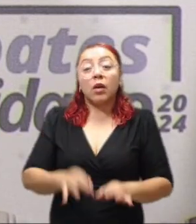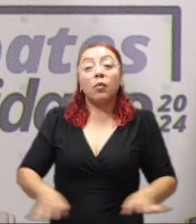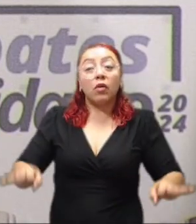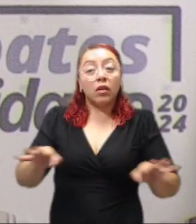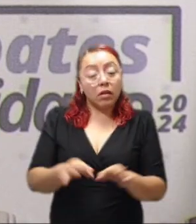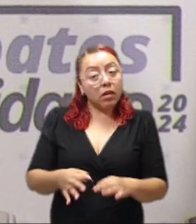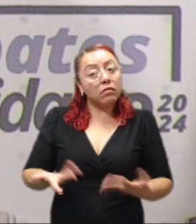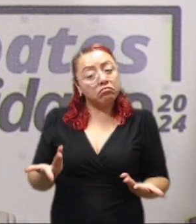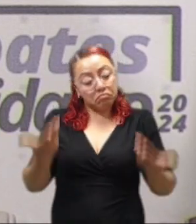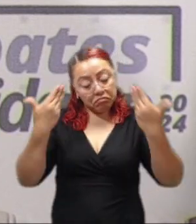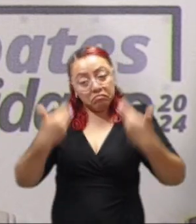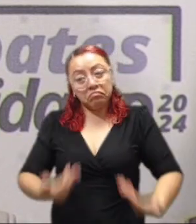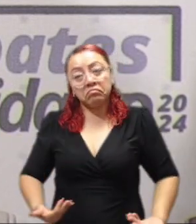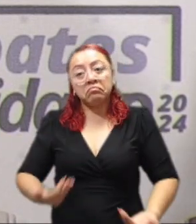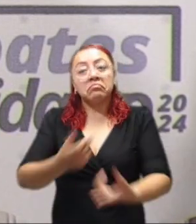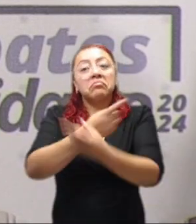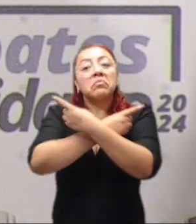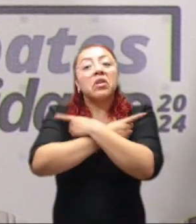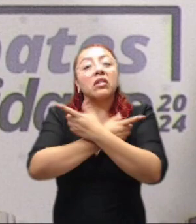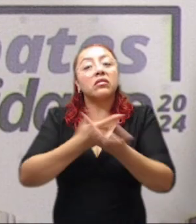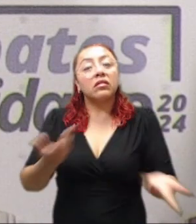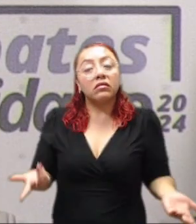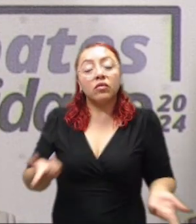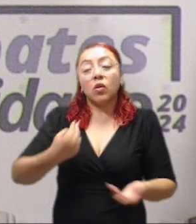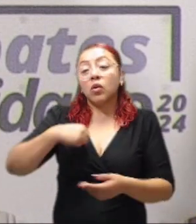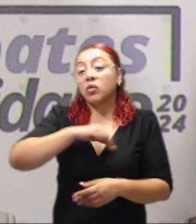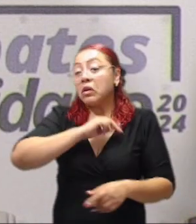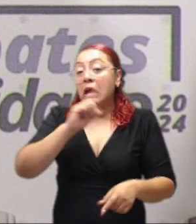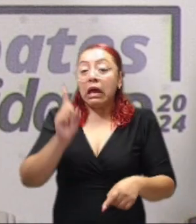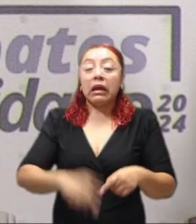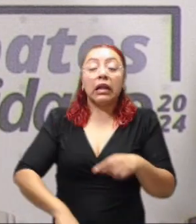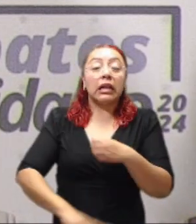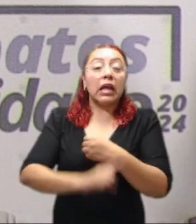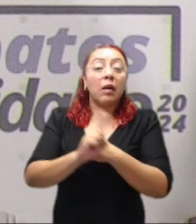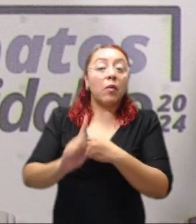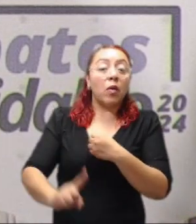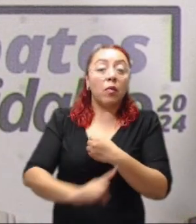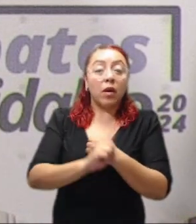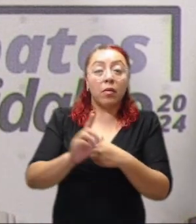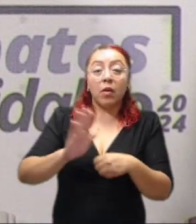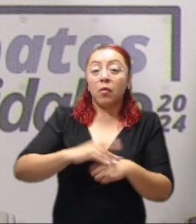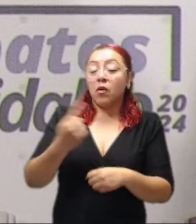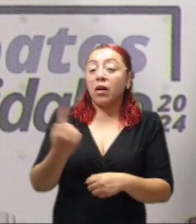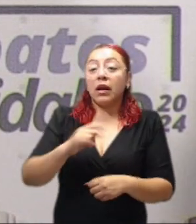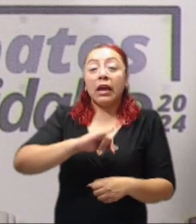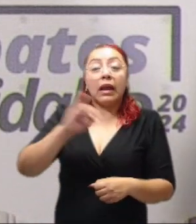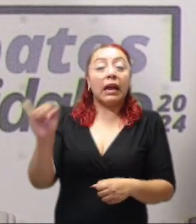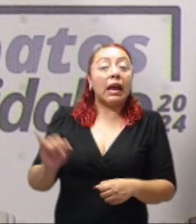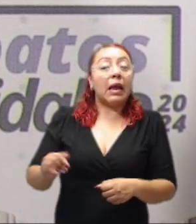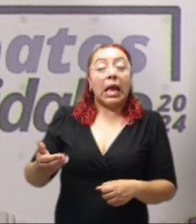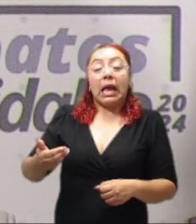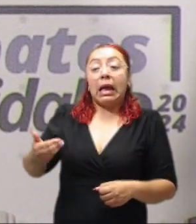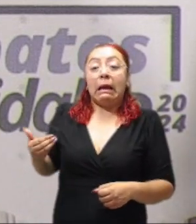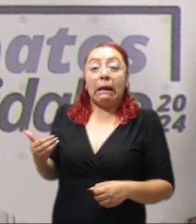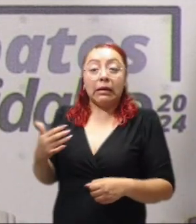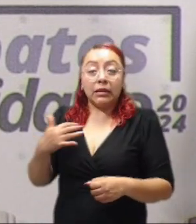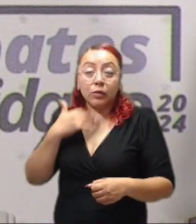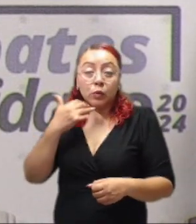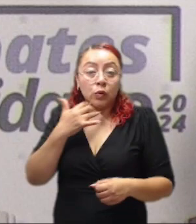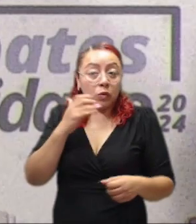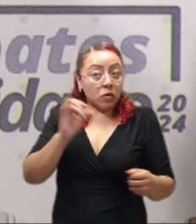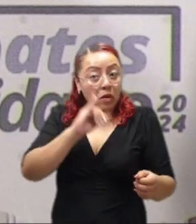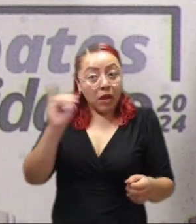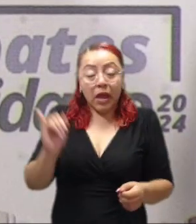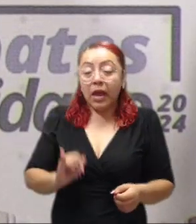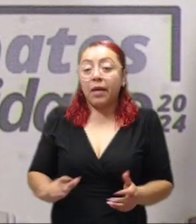representamos nosotros vamos a erradicar la corrupción porque no hemos sido corruptos en ningún momento nosotros tenemos que